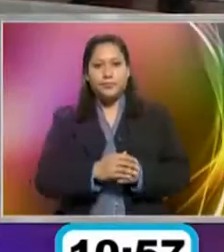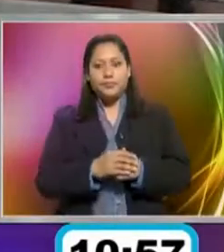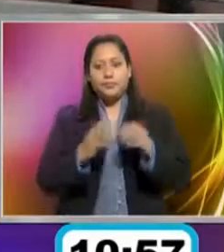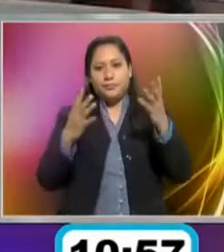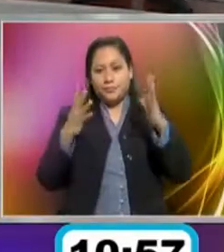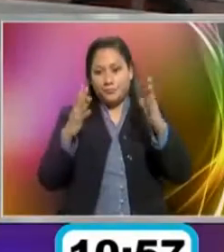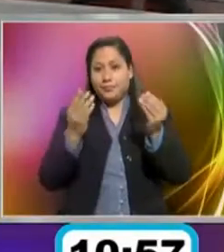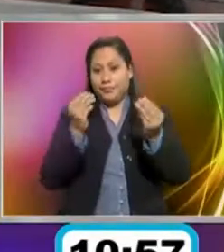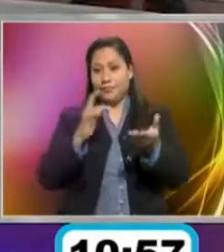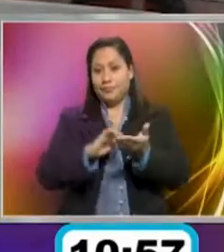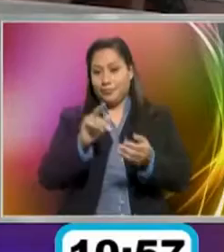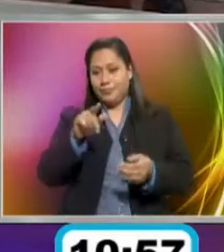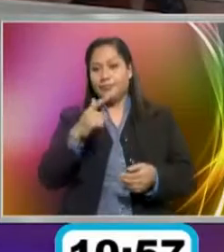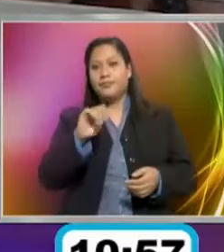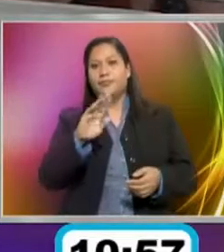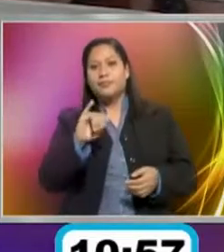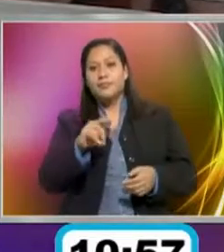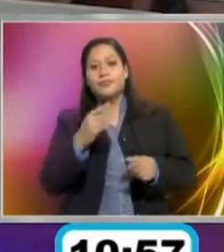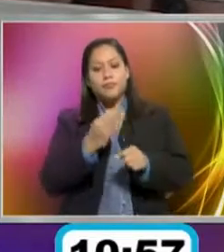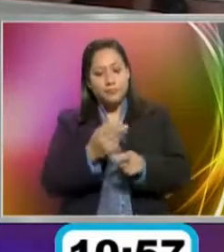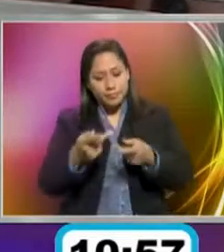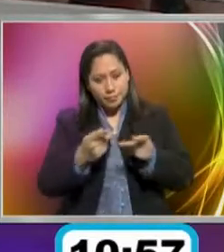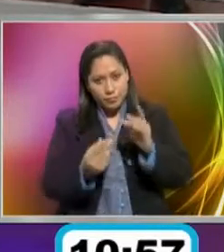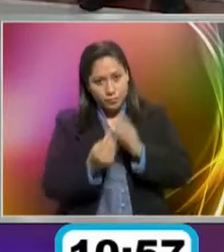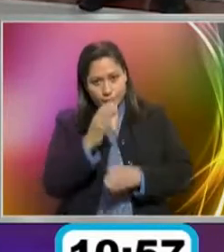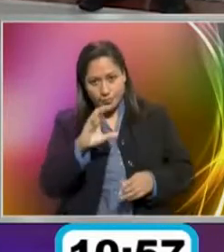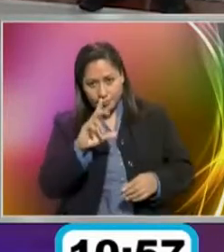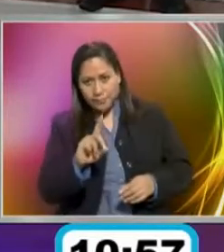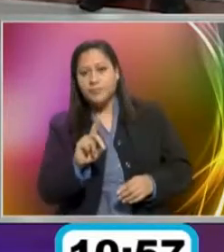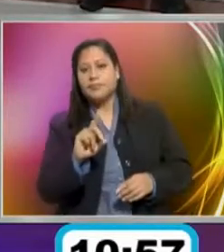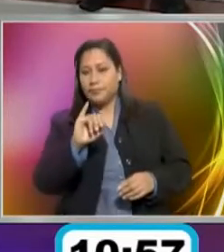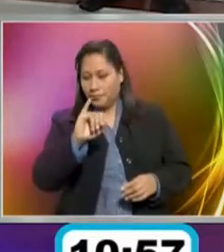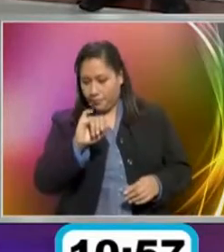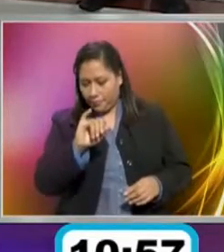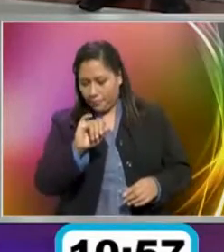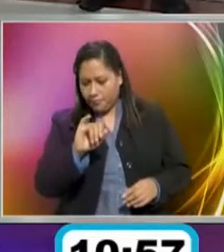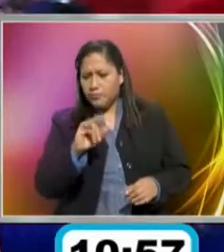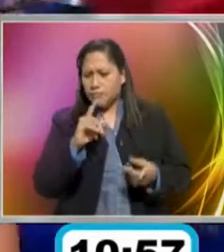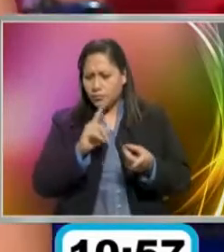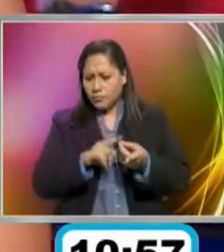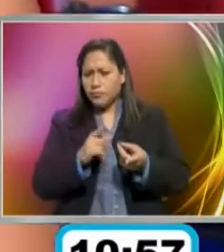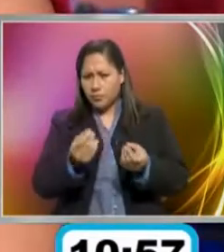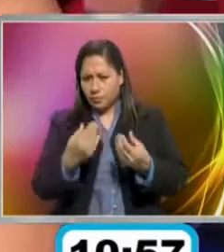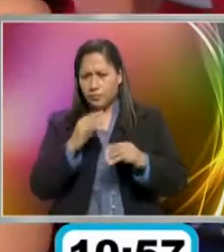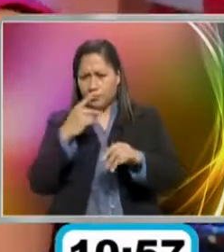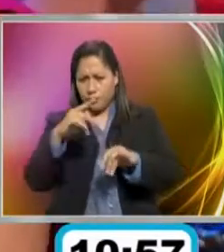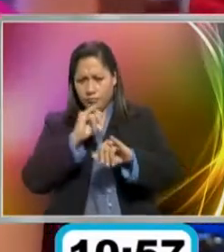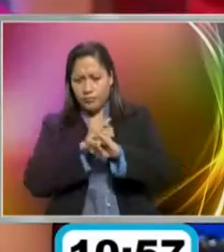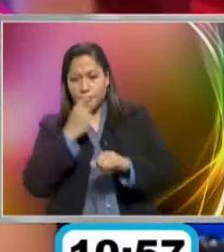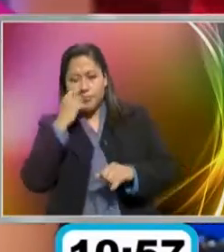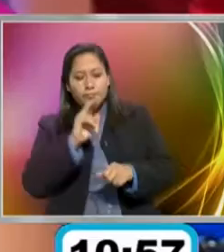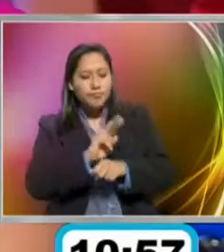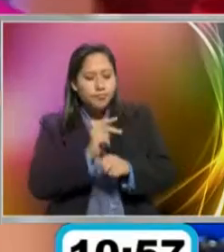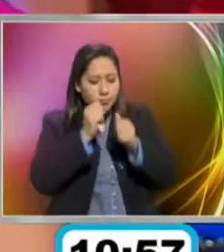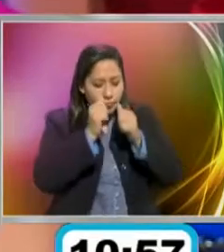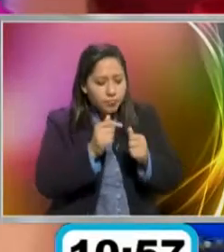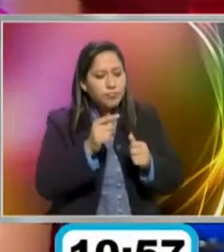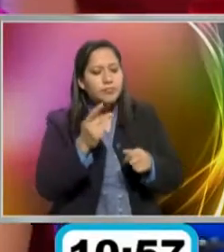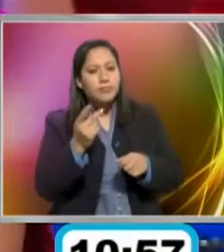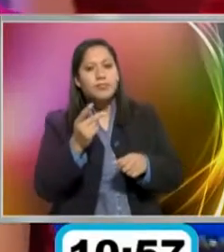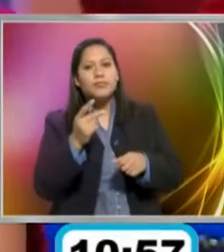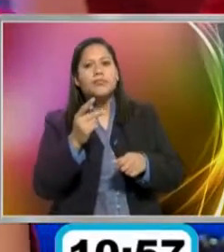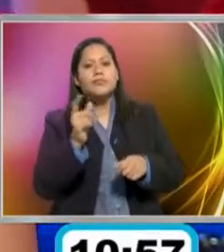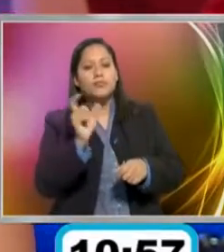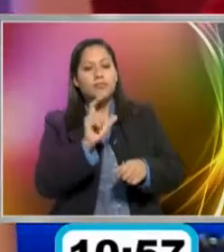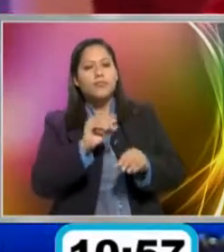Gracias. Muchísimas gracias a ti, Gaby. Estás en preparación de un disco nuevo. Sí. ¿Y dónde? Compártenos tus redes sociales para que estemos pendientes paso a paso de